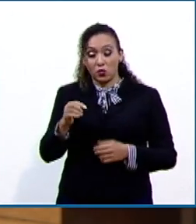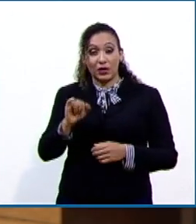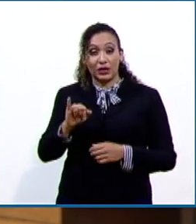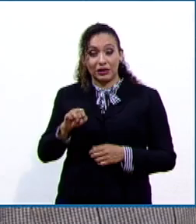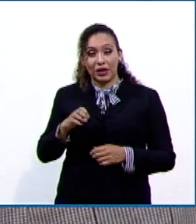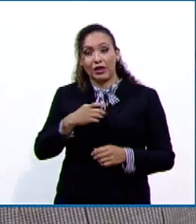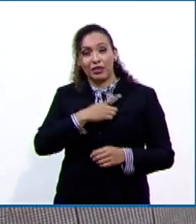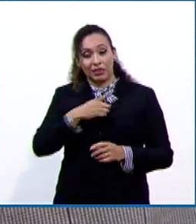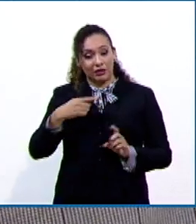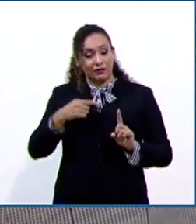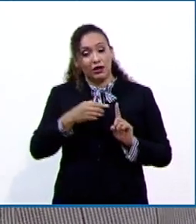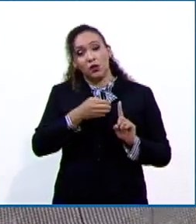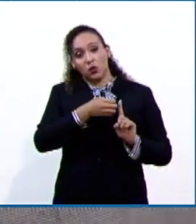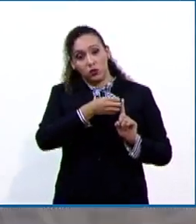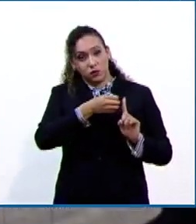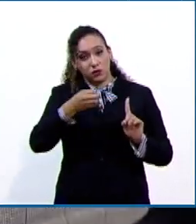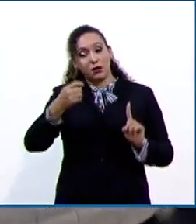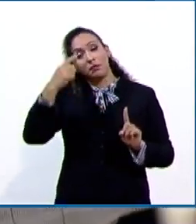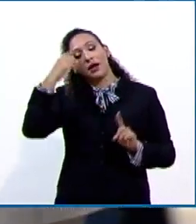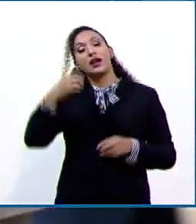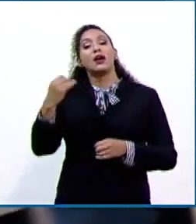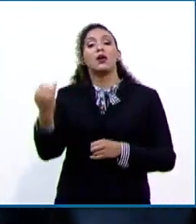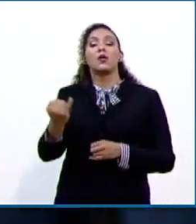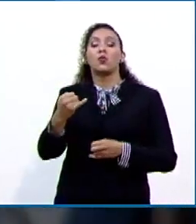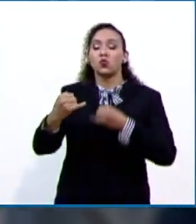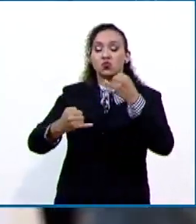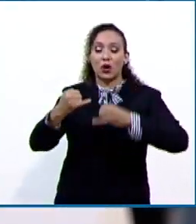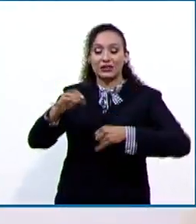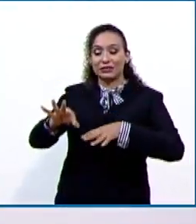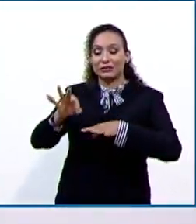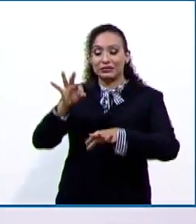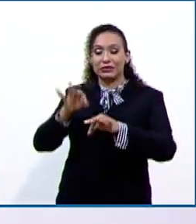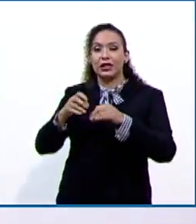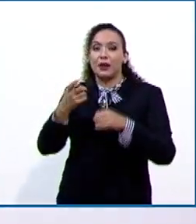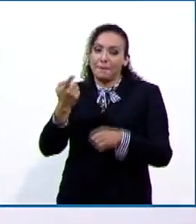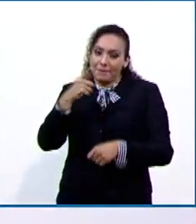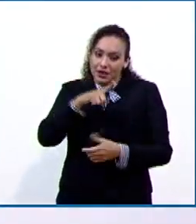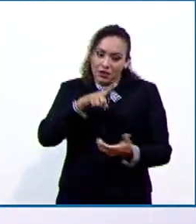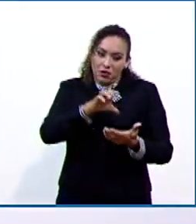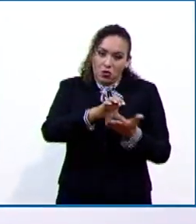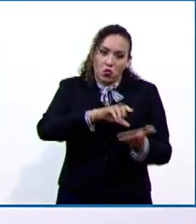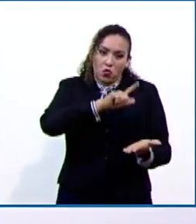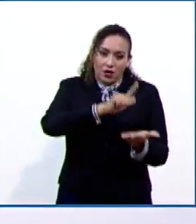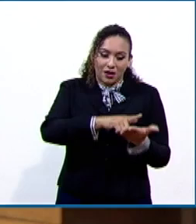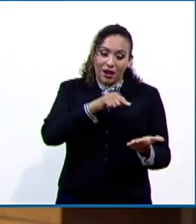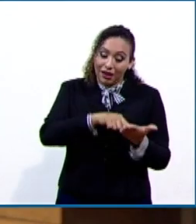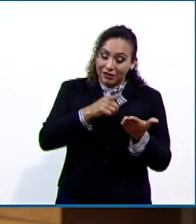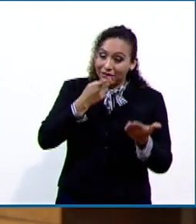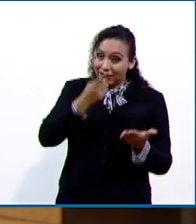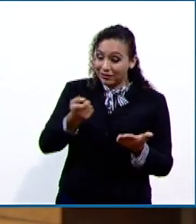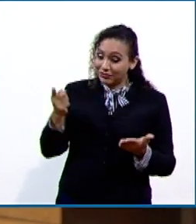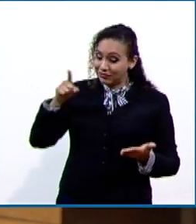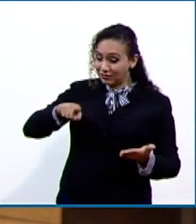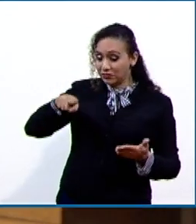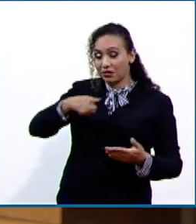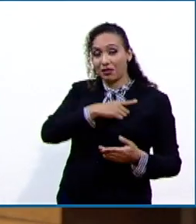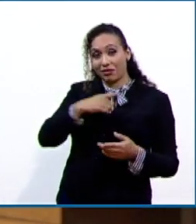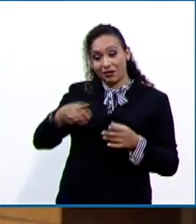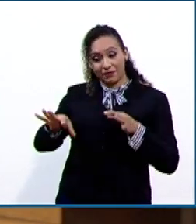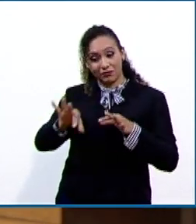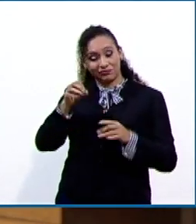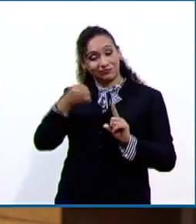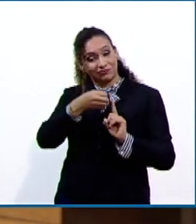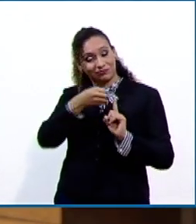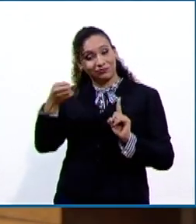autoridad y que la elección de las personas juzgadoras deviene de un mandato constitucional. La sentencia declarativa que